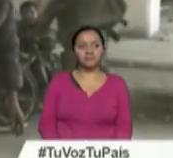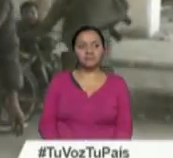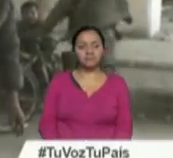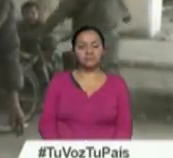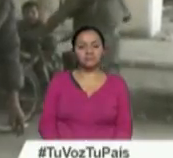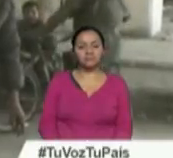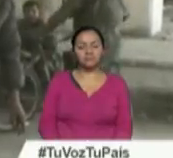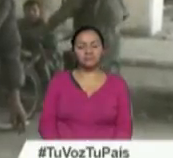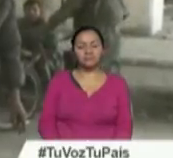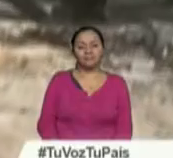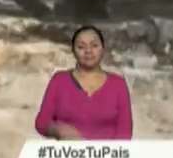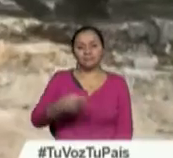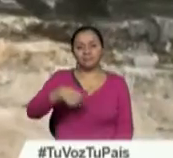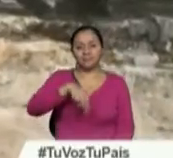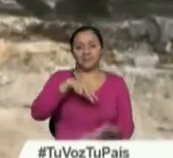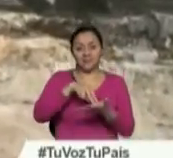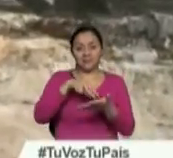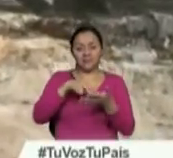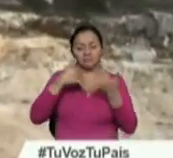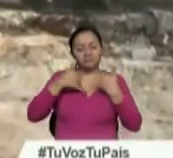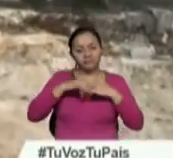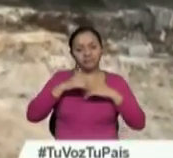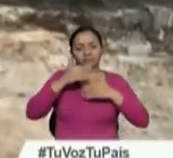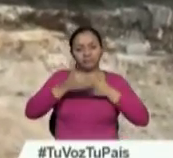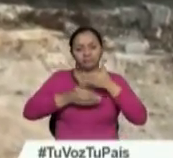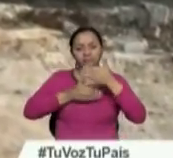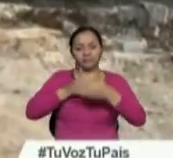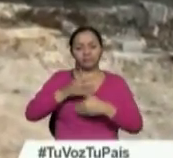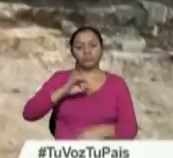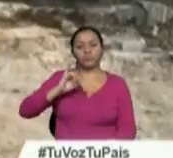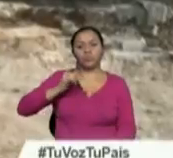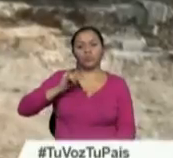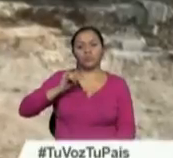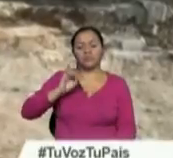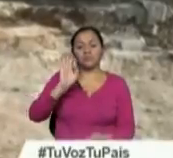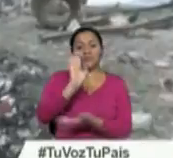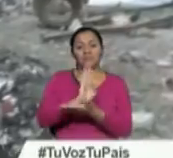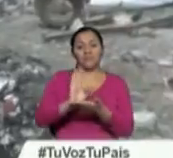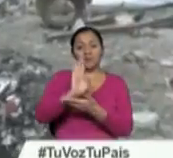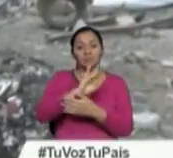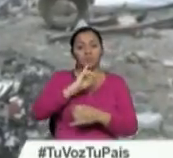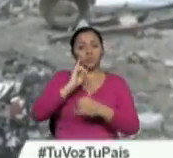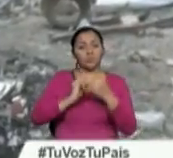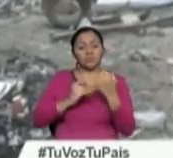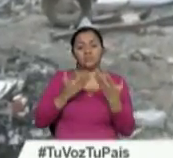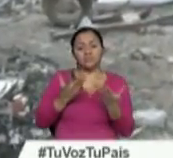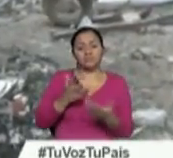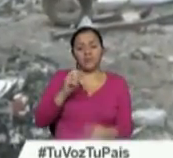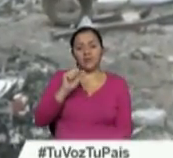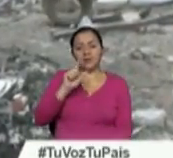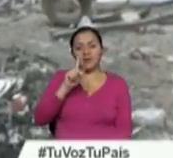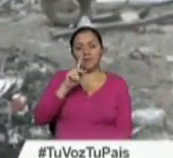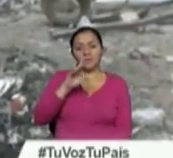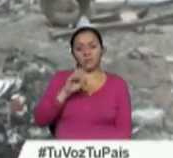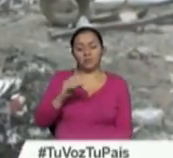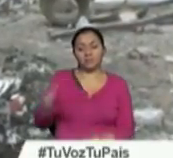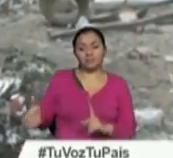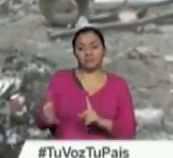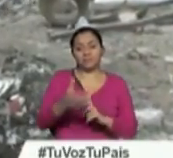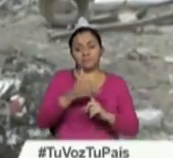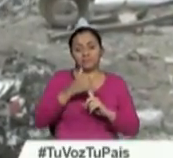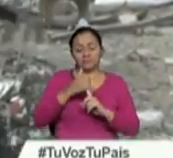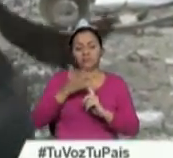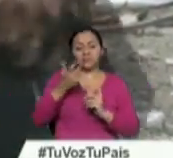Las fuerzas del régimen sirio continuaban avanzando el jueves hacia los últimos barrios rebeldes de la ciudad de Alepo. La conquista total de la